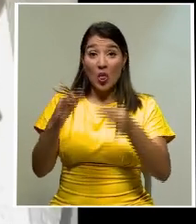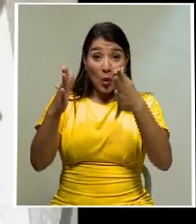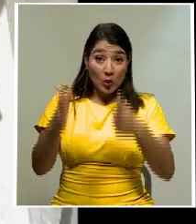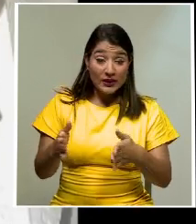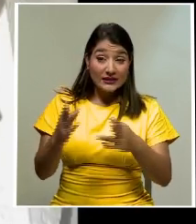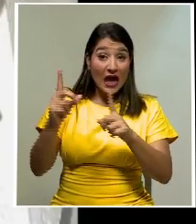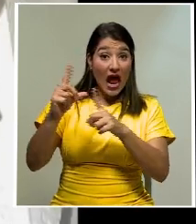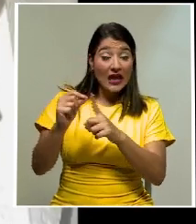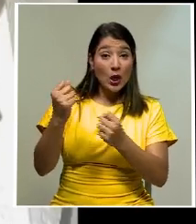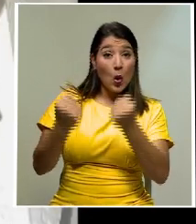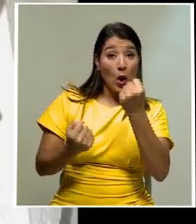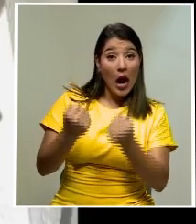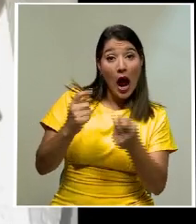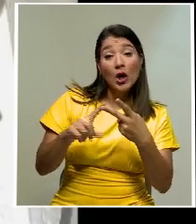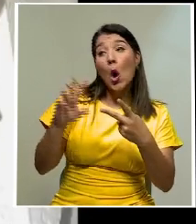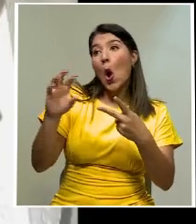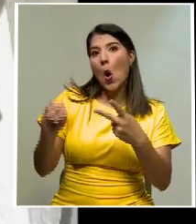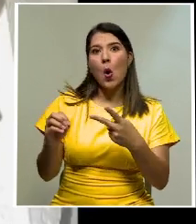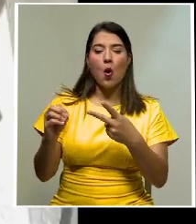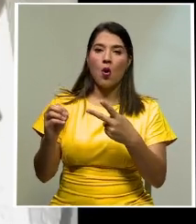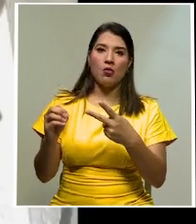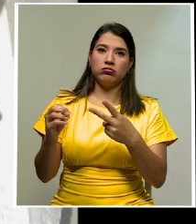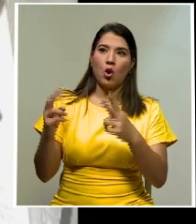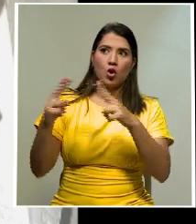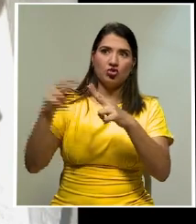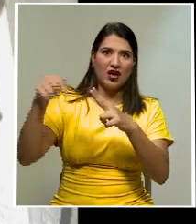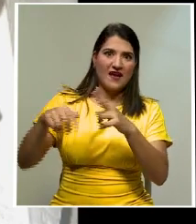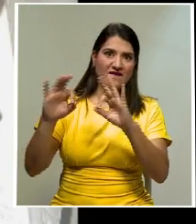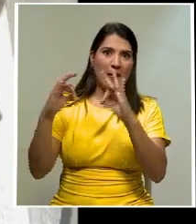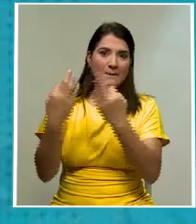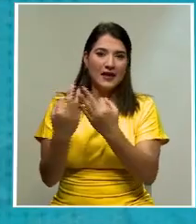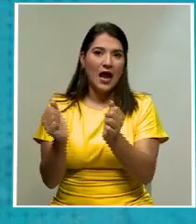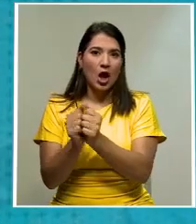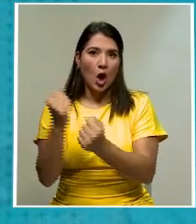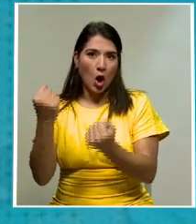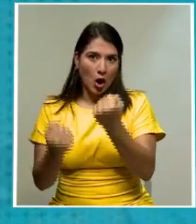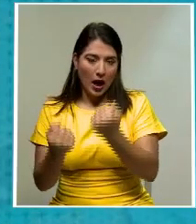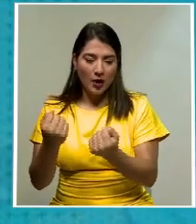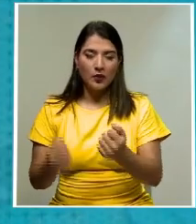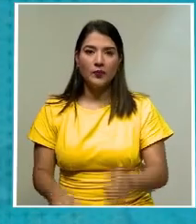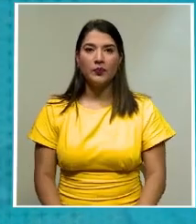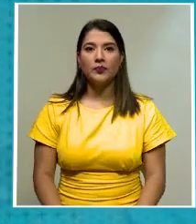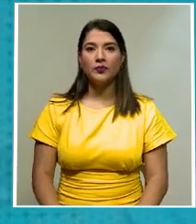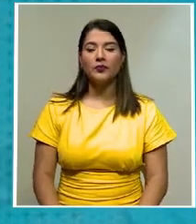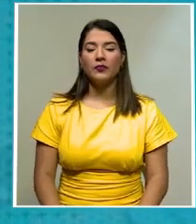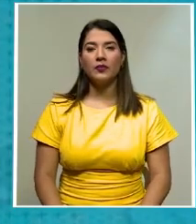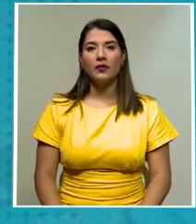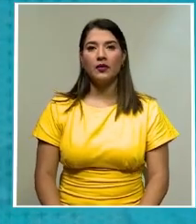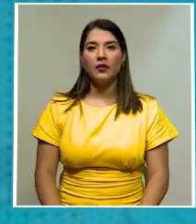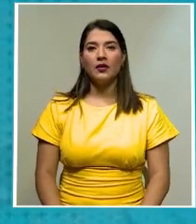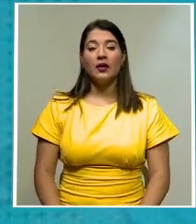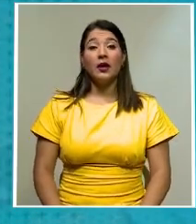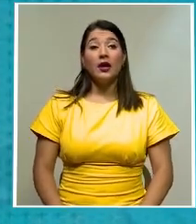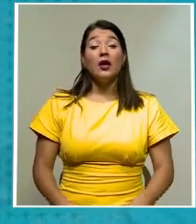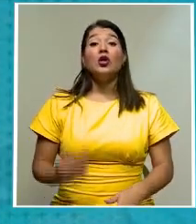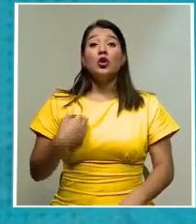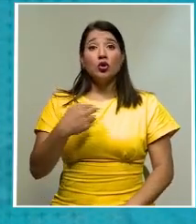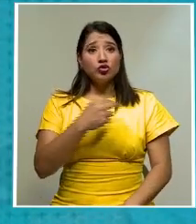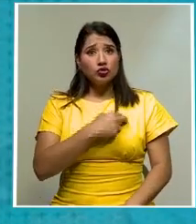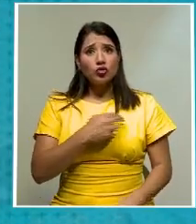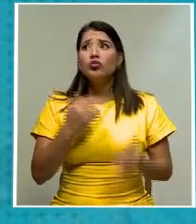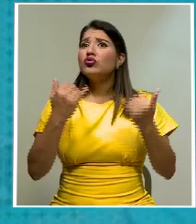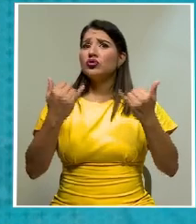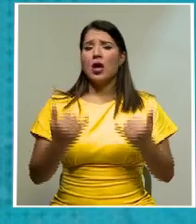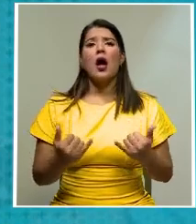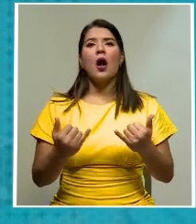sus familiares. Este nuevo servicio de laboratorio para pruebas de antígenos y detección del COVID, nos ponemos a la